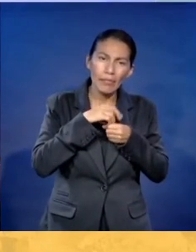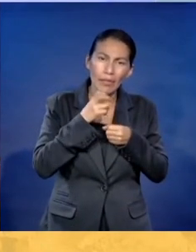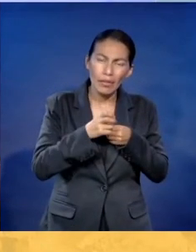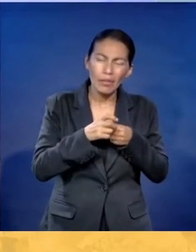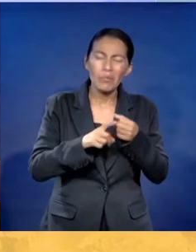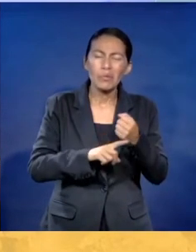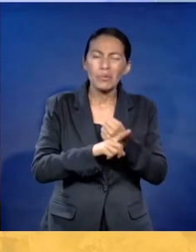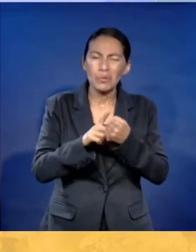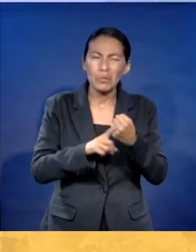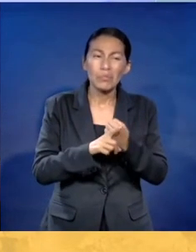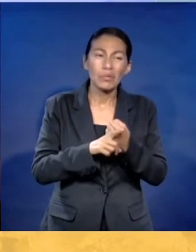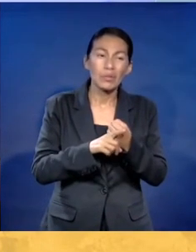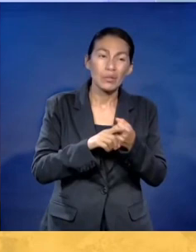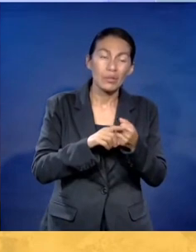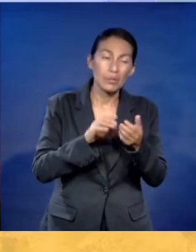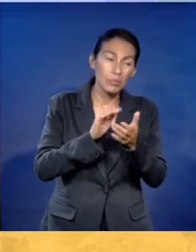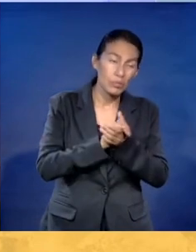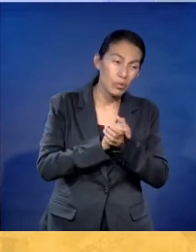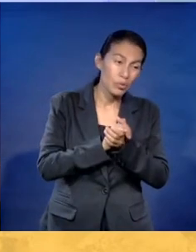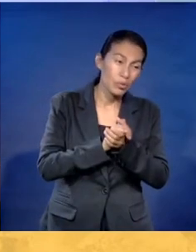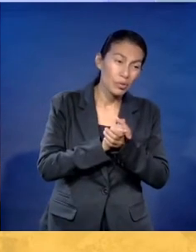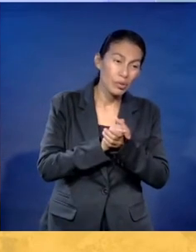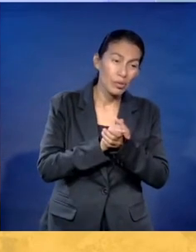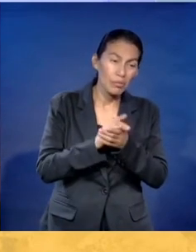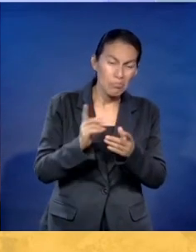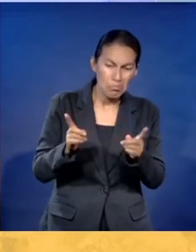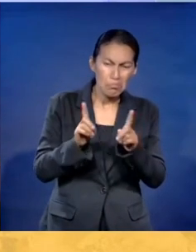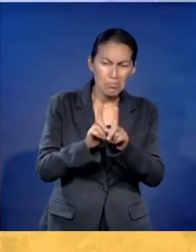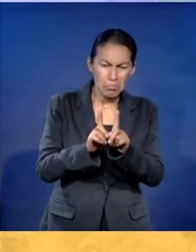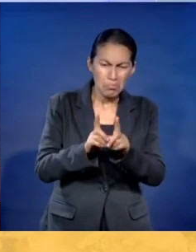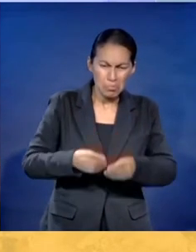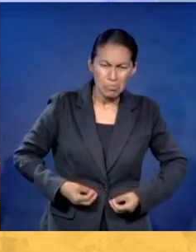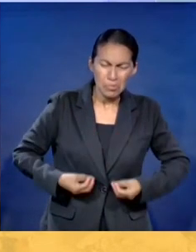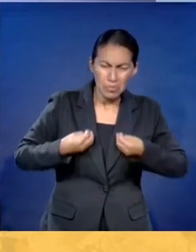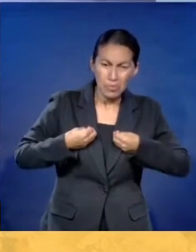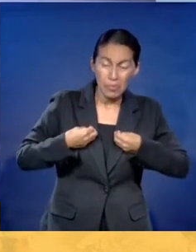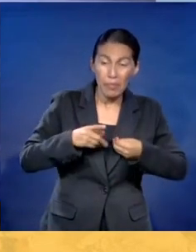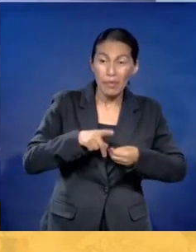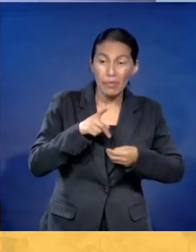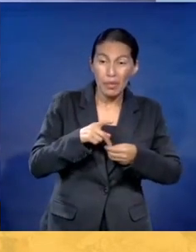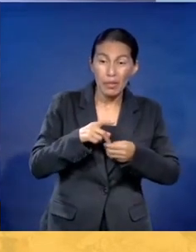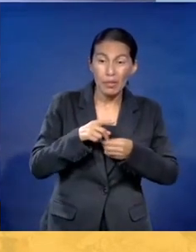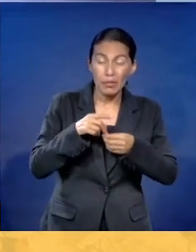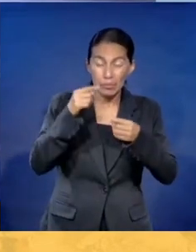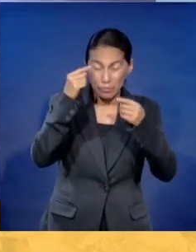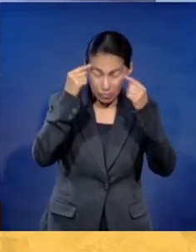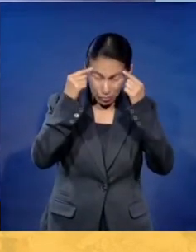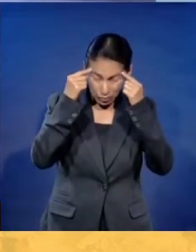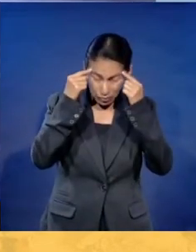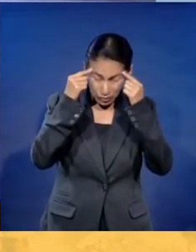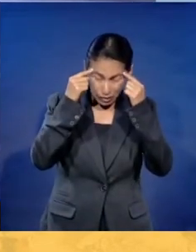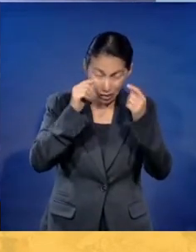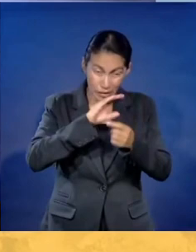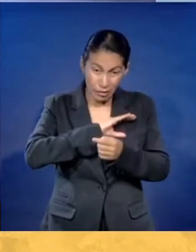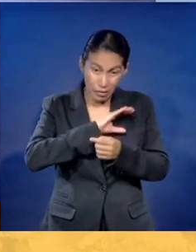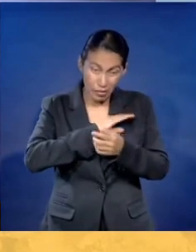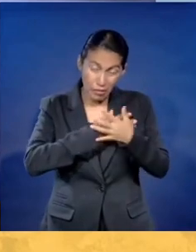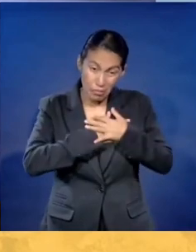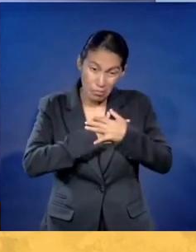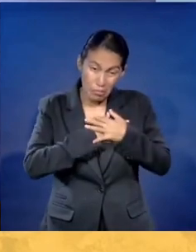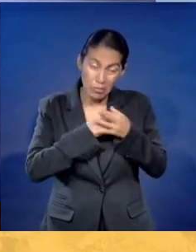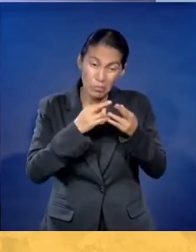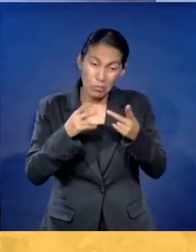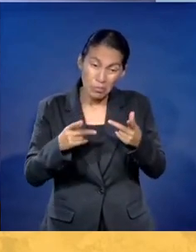distanciando estando lejos y pensando me equivoqué pero no te equivocaste eso es lo que no sabías que eso iba a pasar